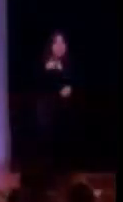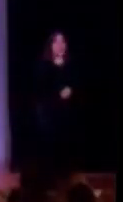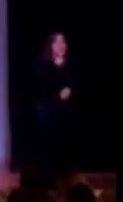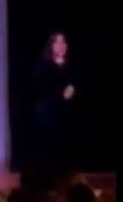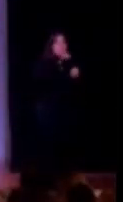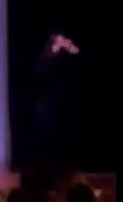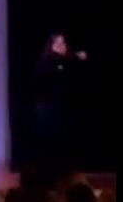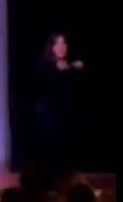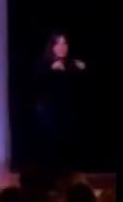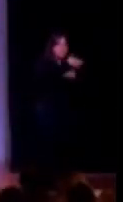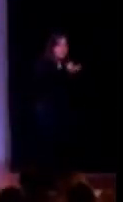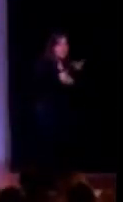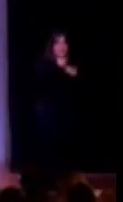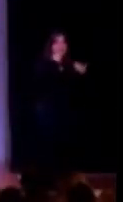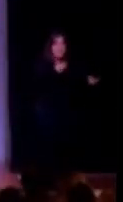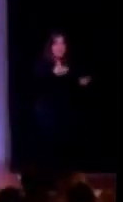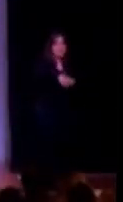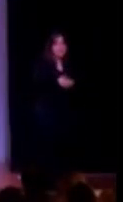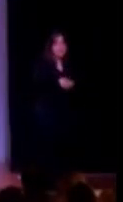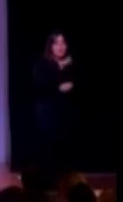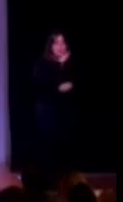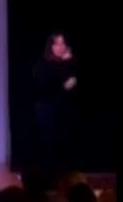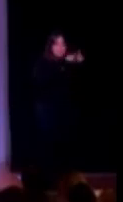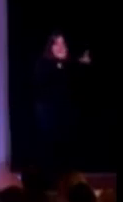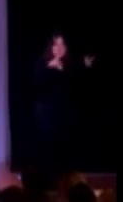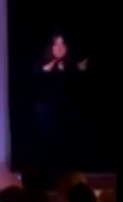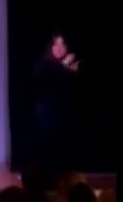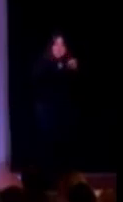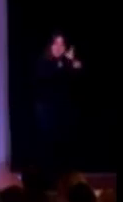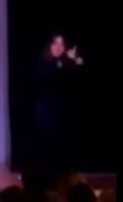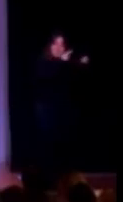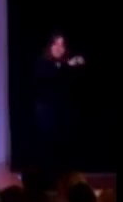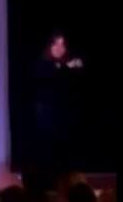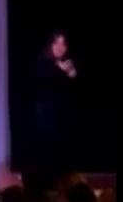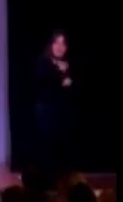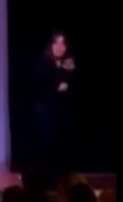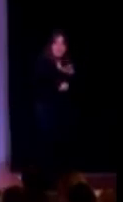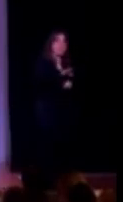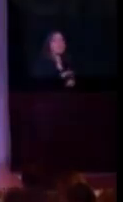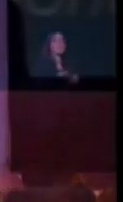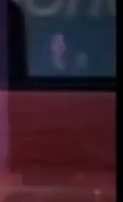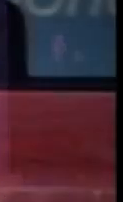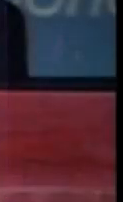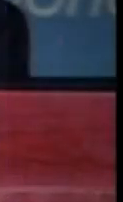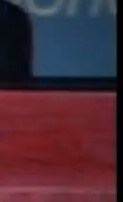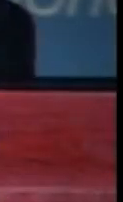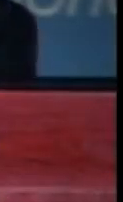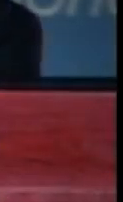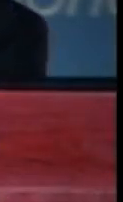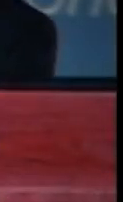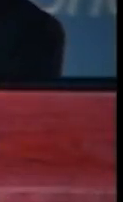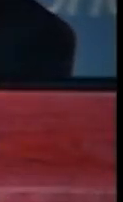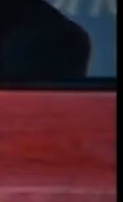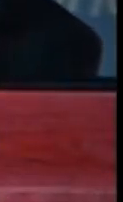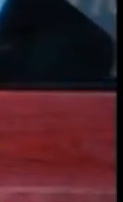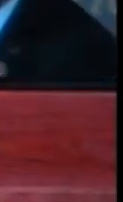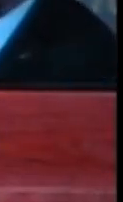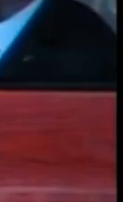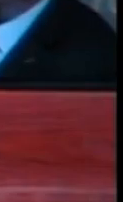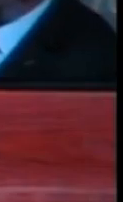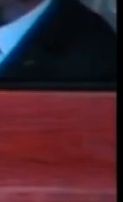colaboración, colaborativos, donde las propias personas participen significativamente en la construcción de su aprendizaje, fruto de la propia consideración